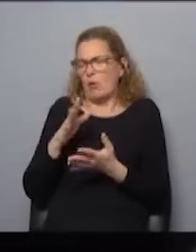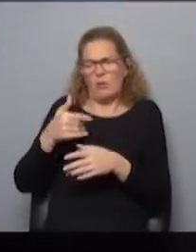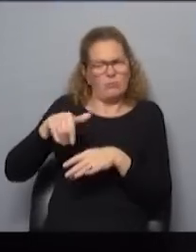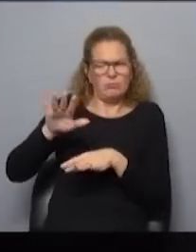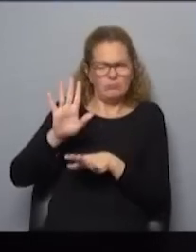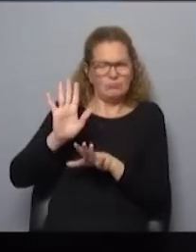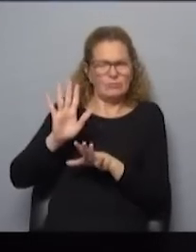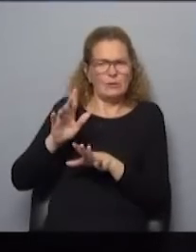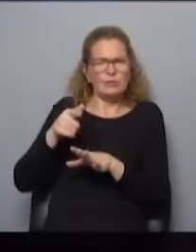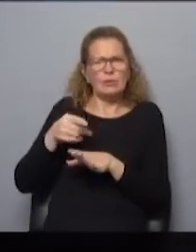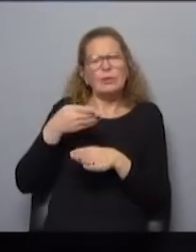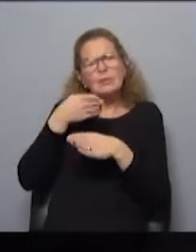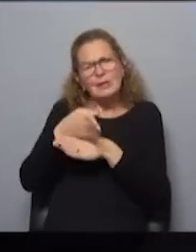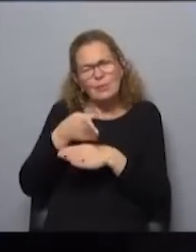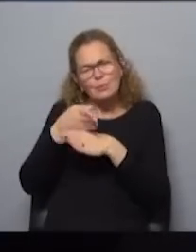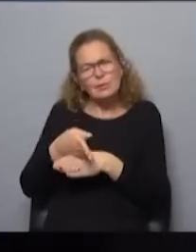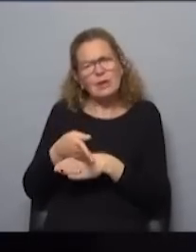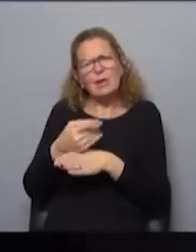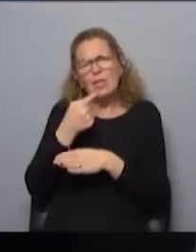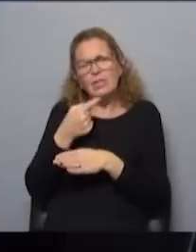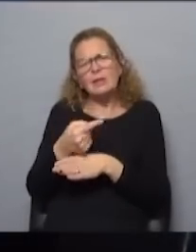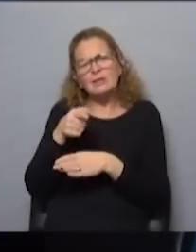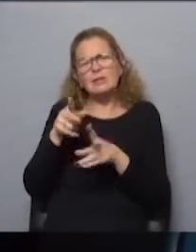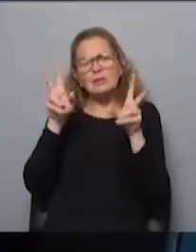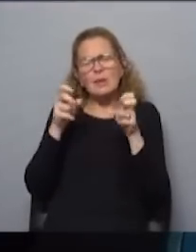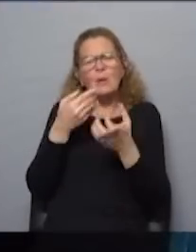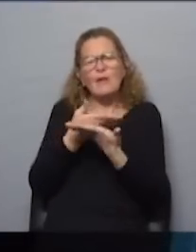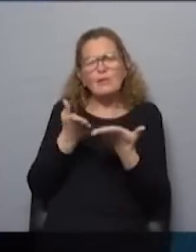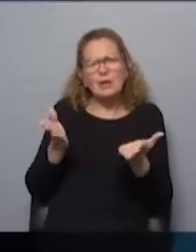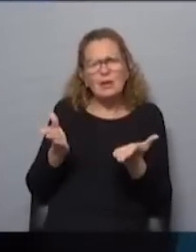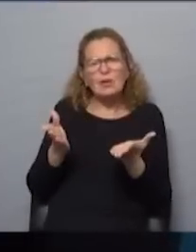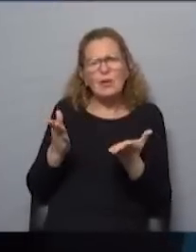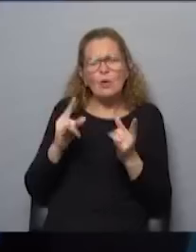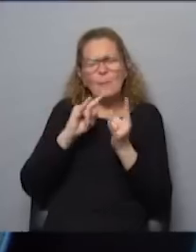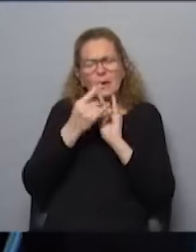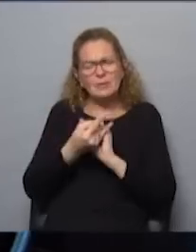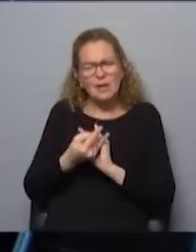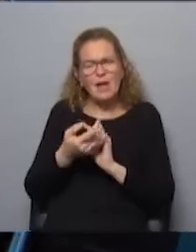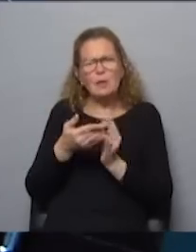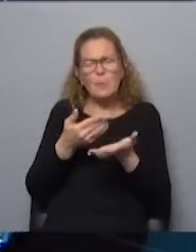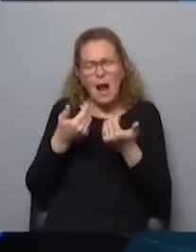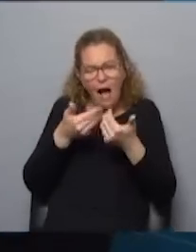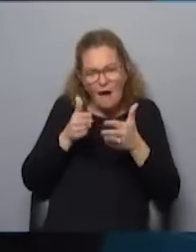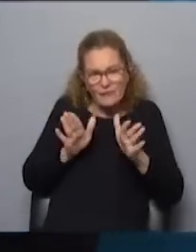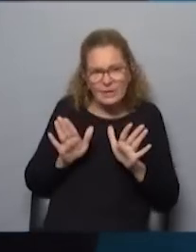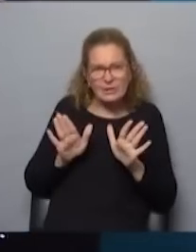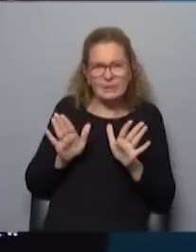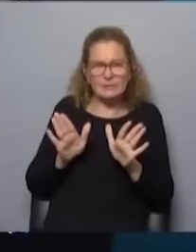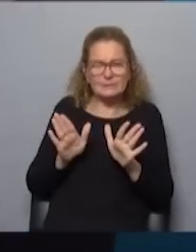existe en la necesidad de que este tema se hubiese dirigido a nivel parlamentario para abrir